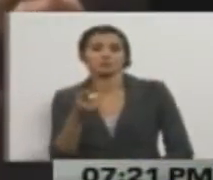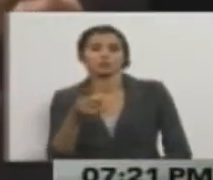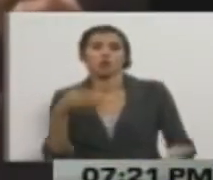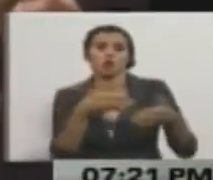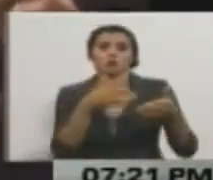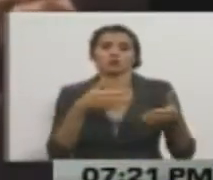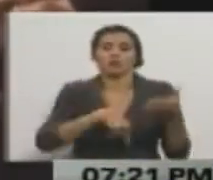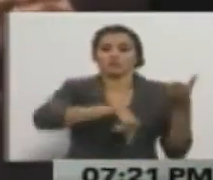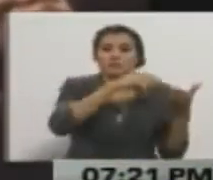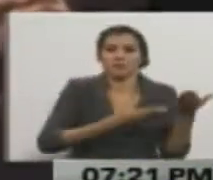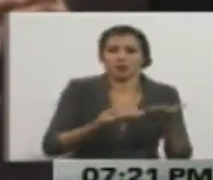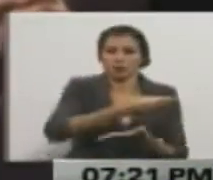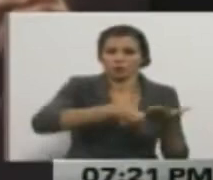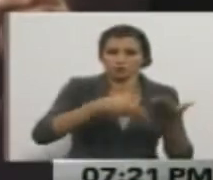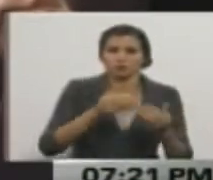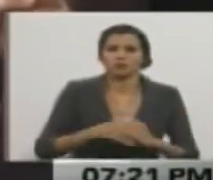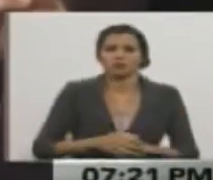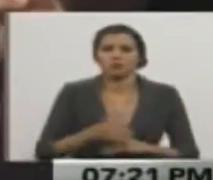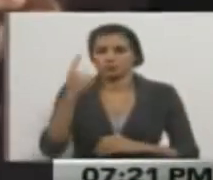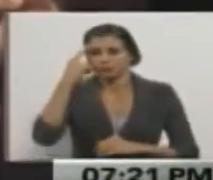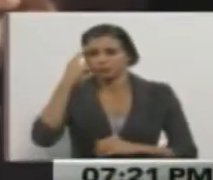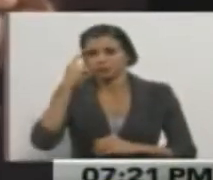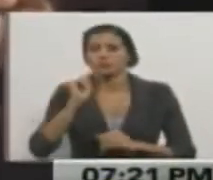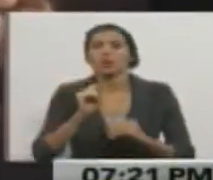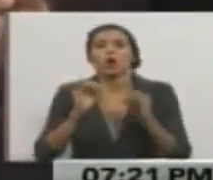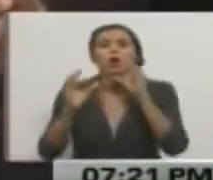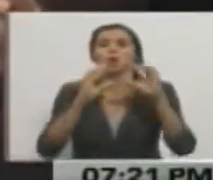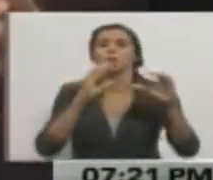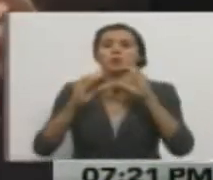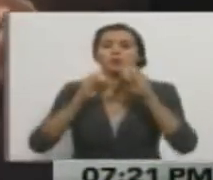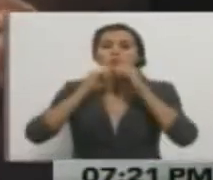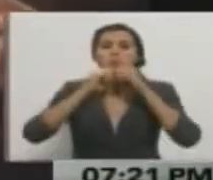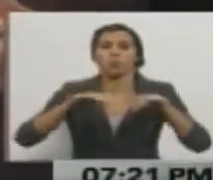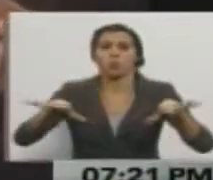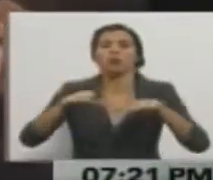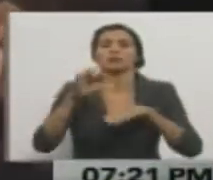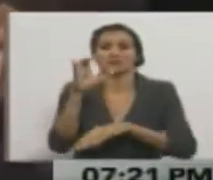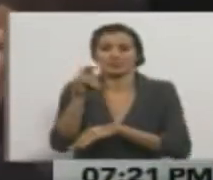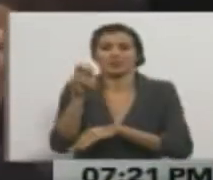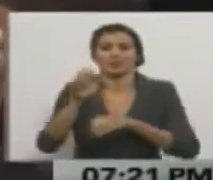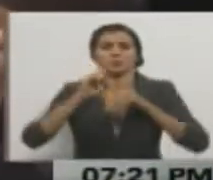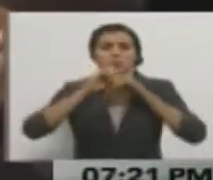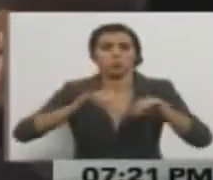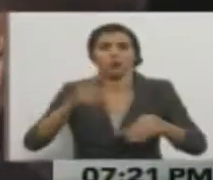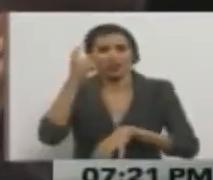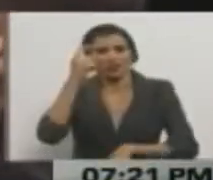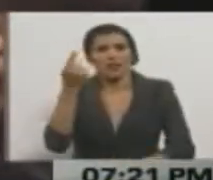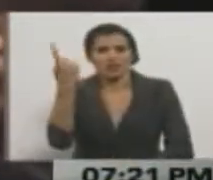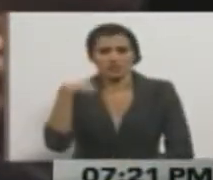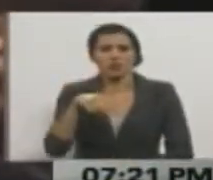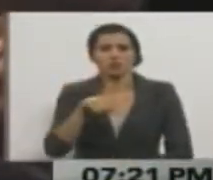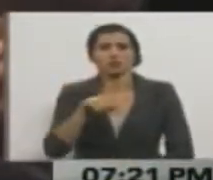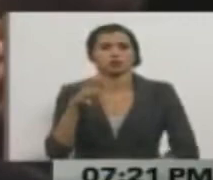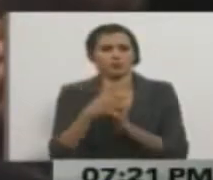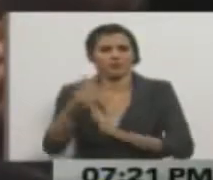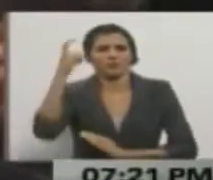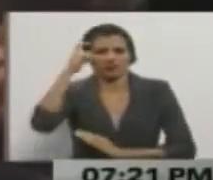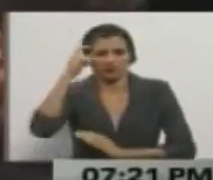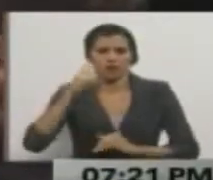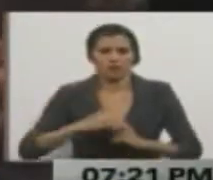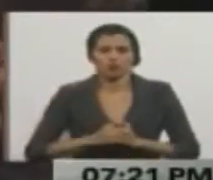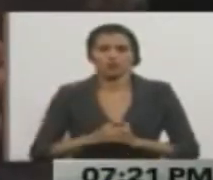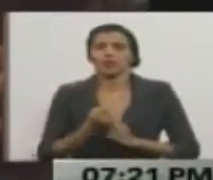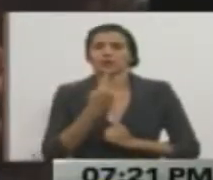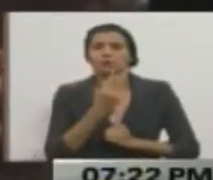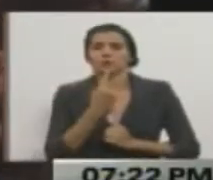ese informe, que además se recuerda en el comunicado que emanó el Consejo Nacional Electoral del día de ayer, se estableció con